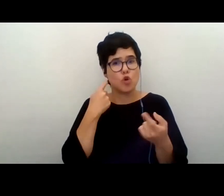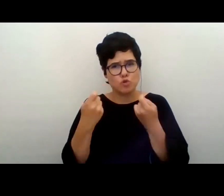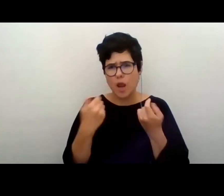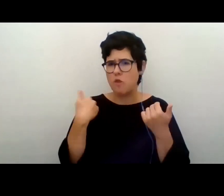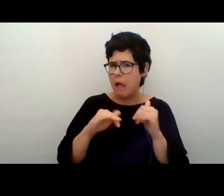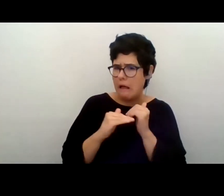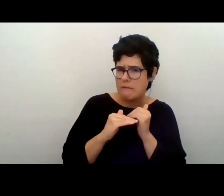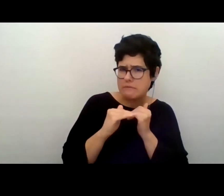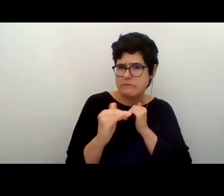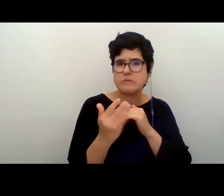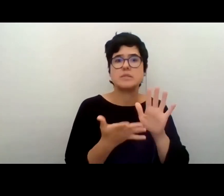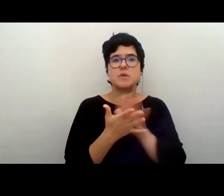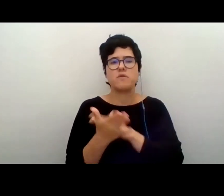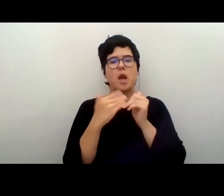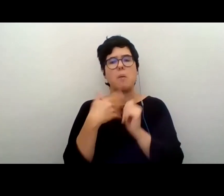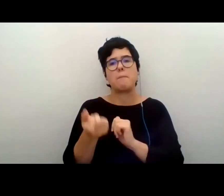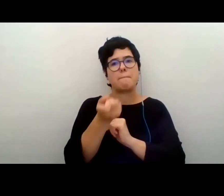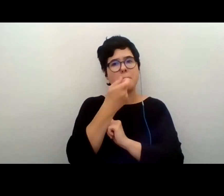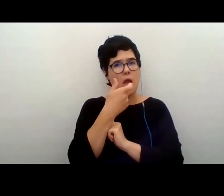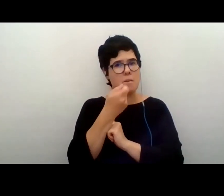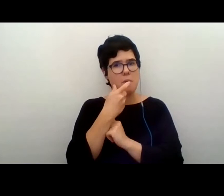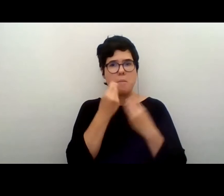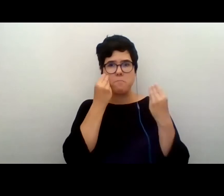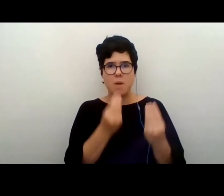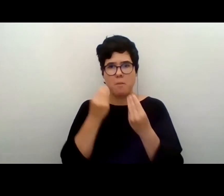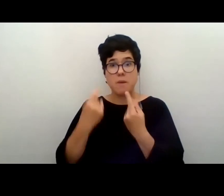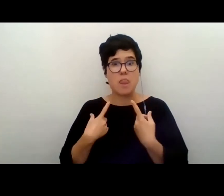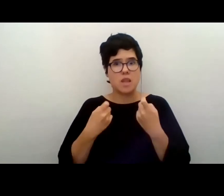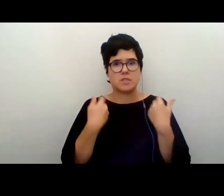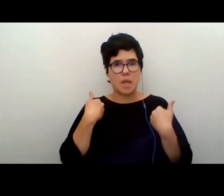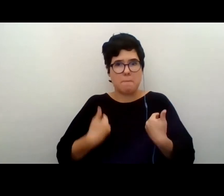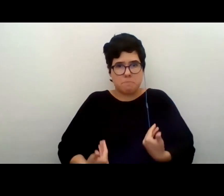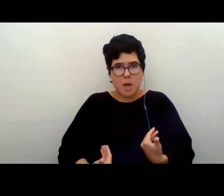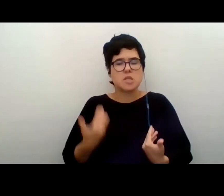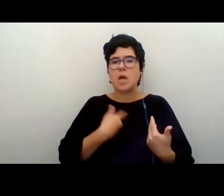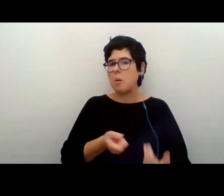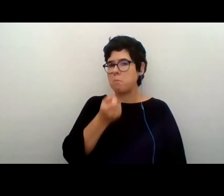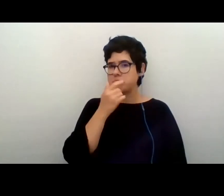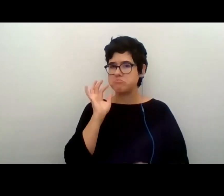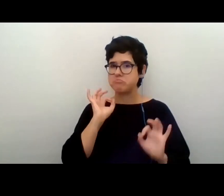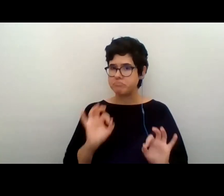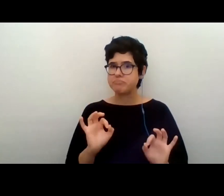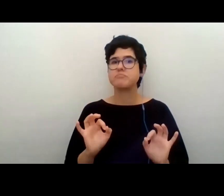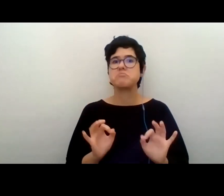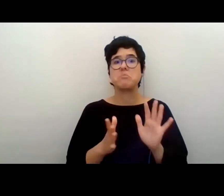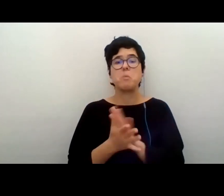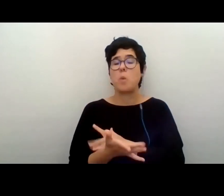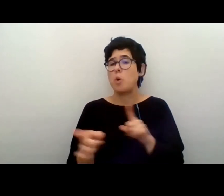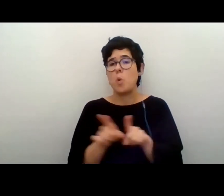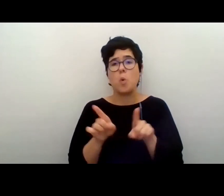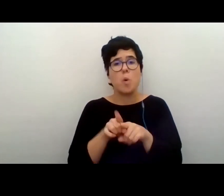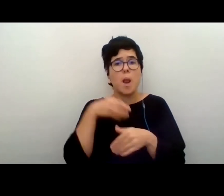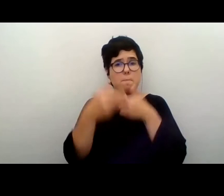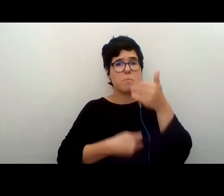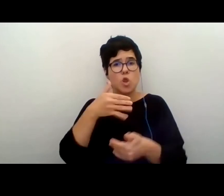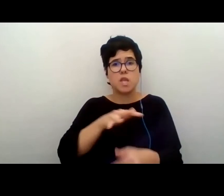hemos encontrado la dosis de hormona tiroidea que necesita la persona y ya la está tomando. En ese caso, como cualquier proceso